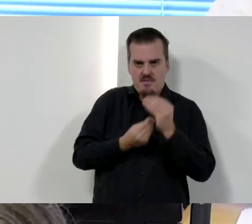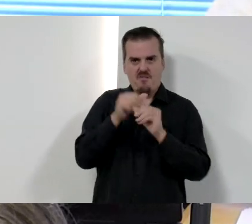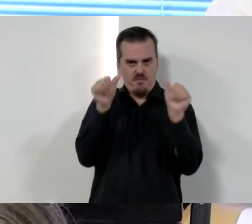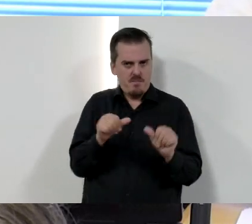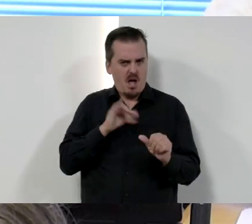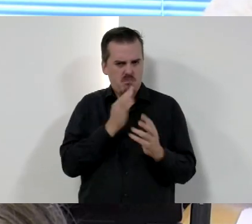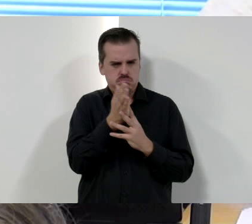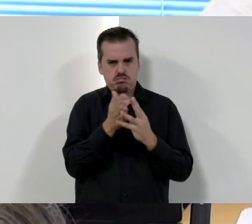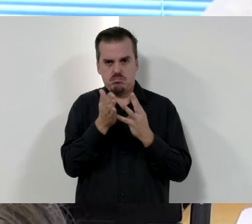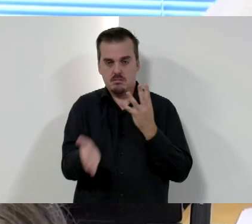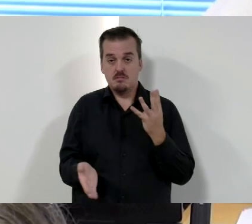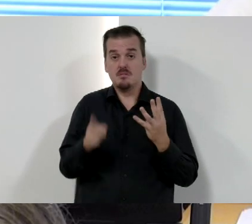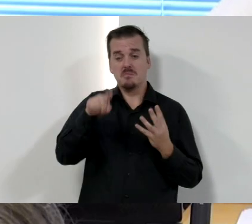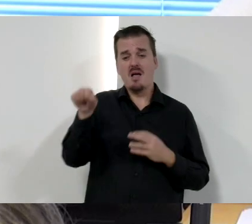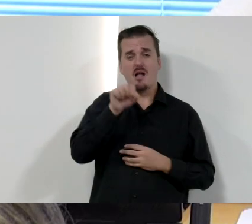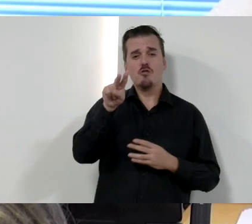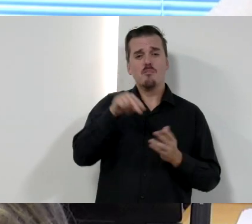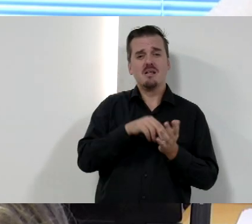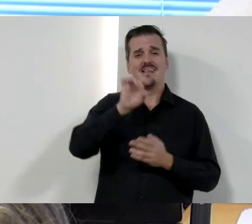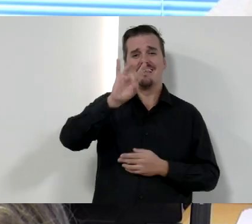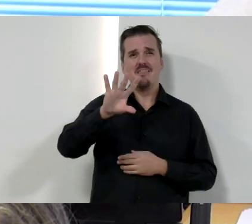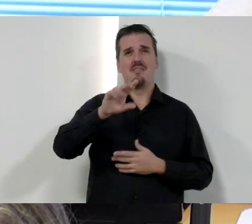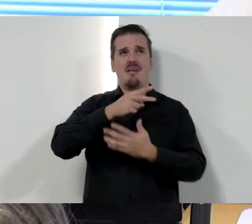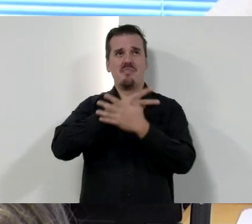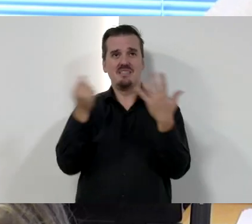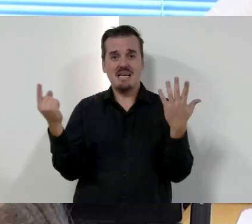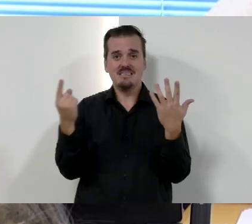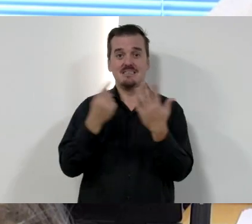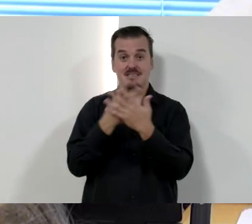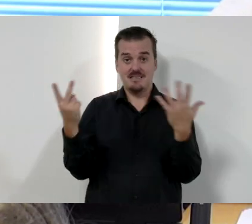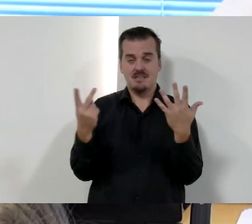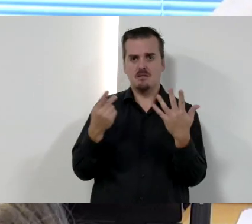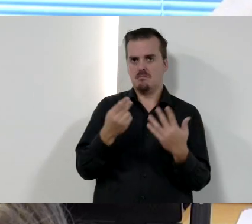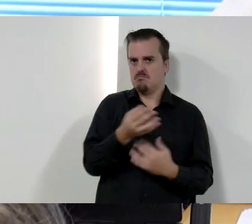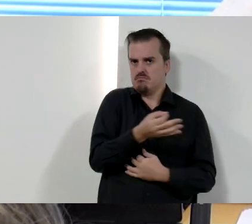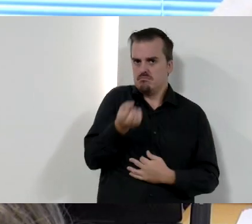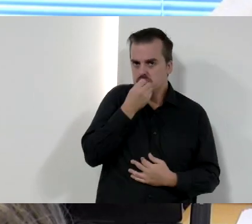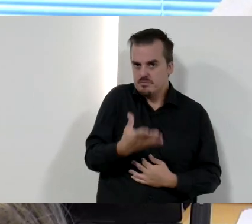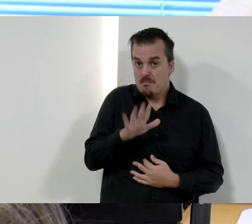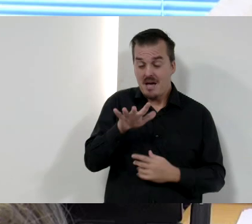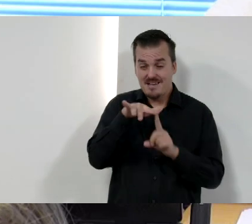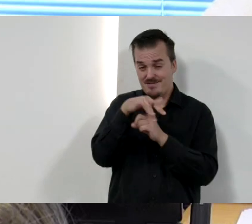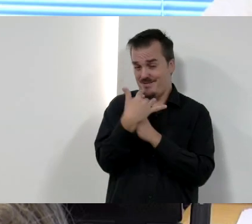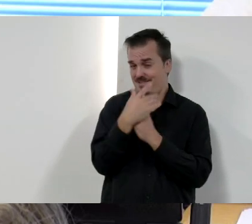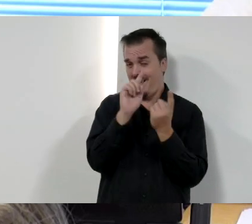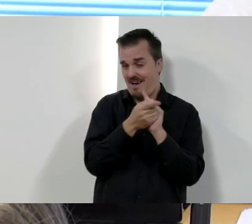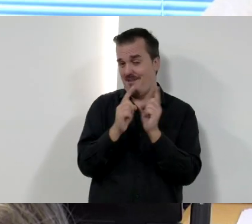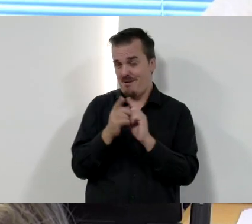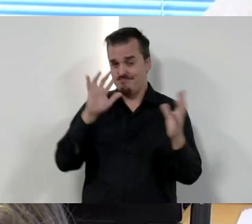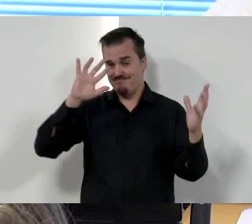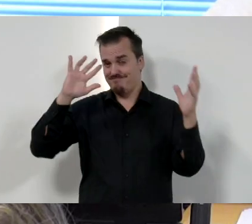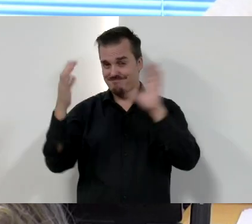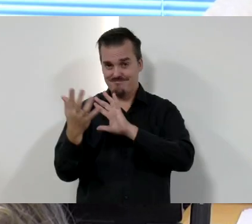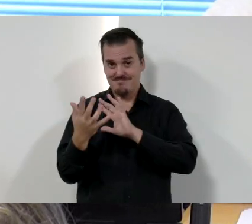el 2015, en el 16, en el 17 estuvo muy bien, pero que las circunstancias efectivamente cambian y que lo que